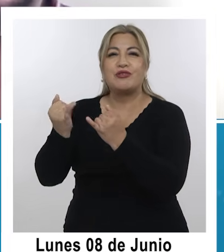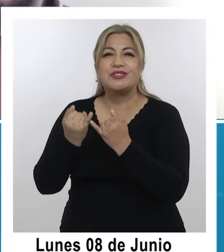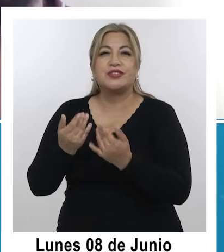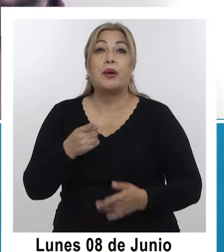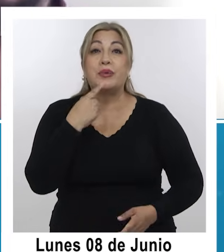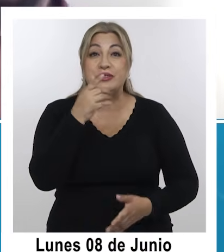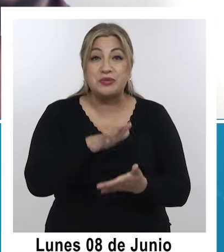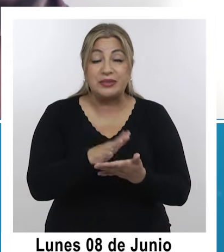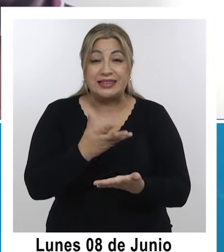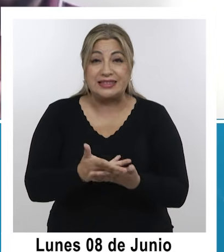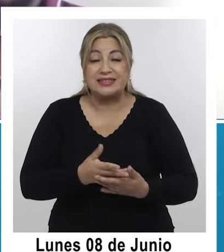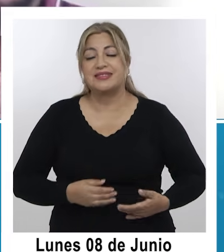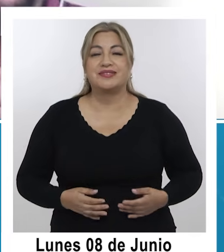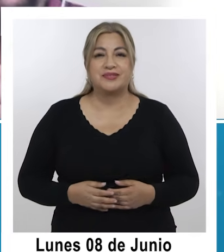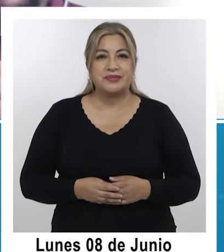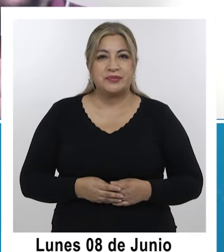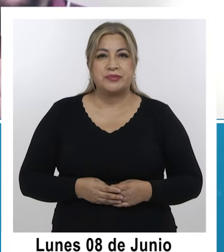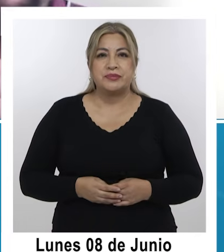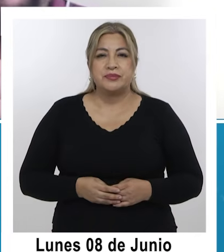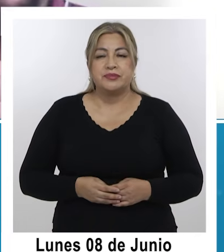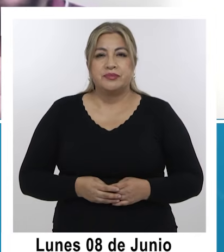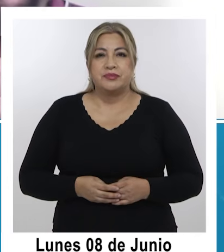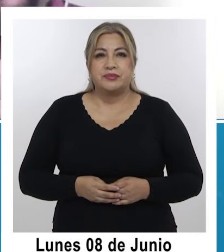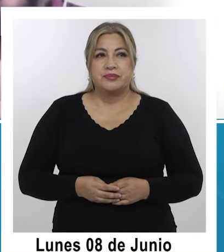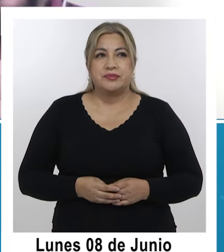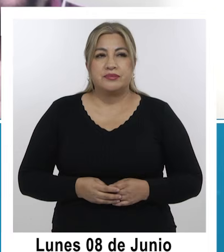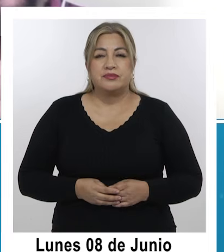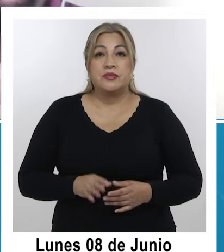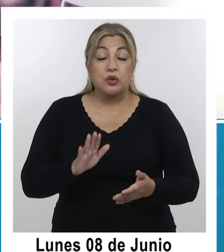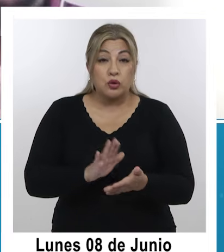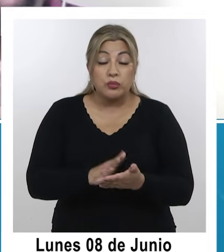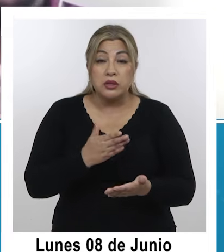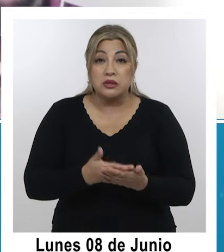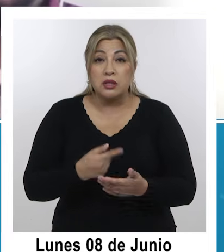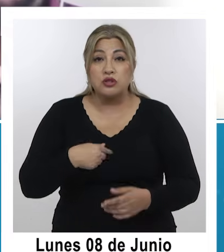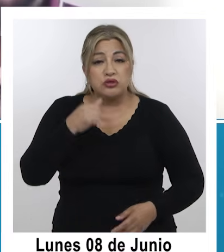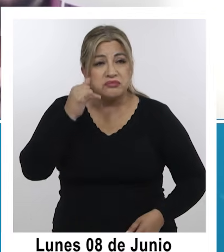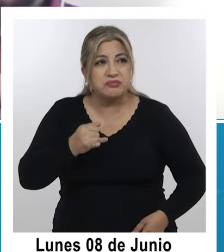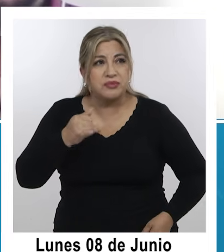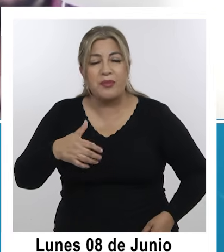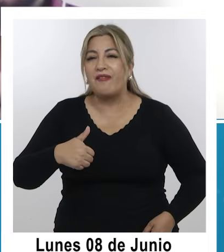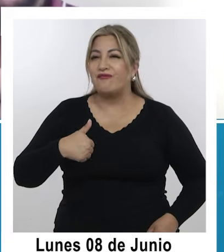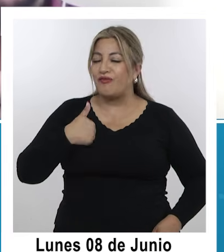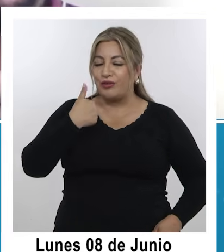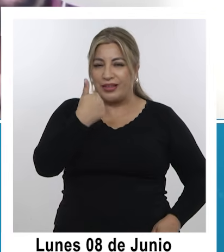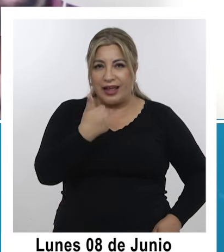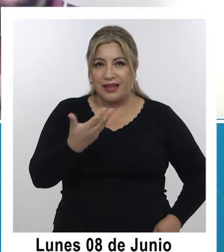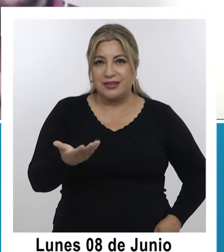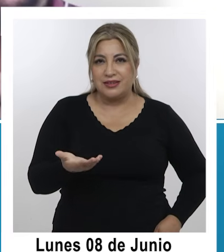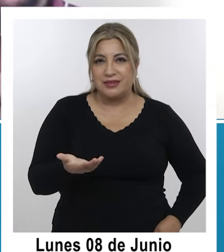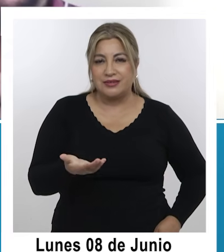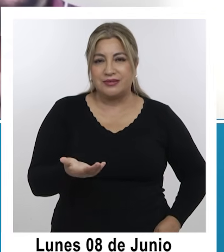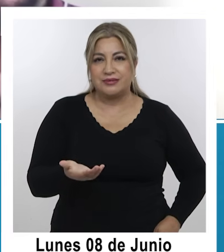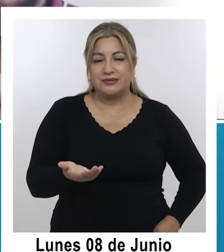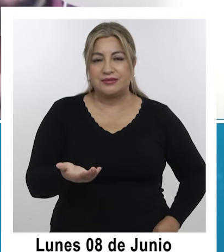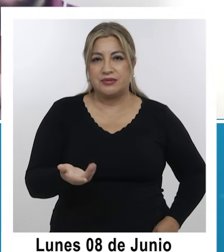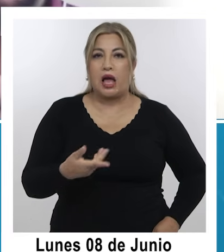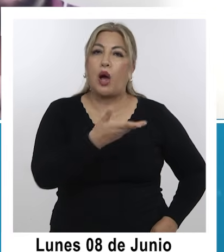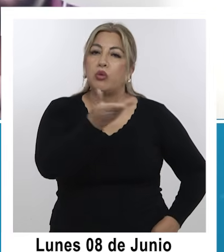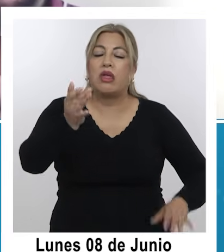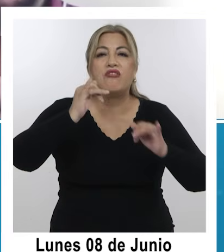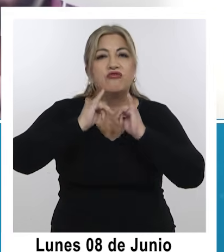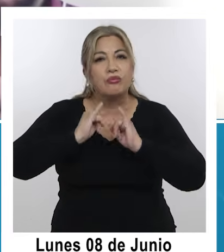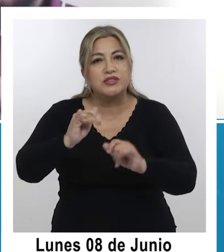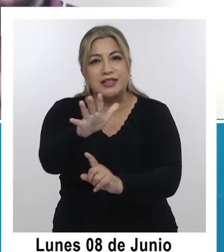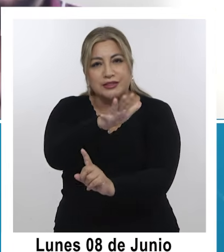estás, Lili? Bueno, ¿cómo estás, Cari? Siempre dispuesta a informar